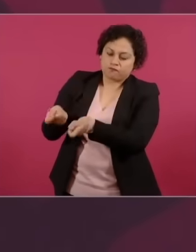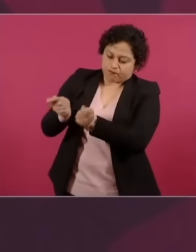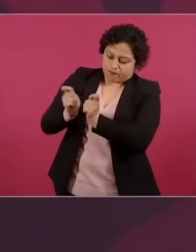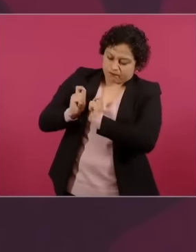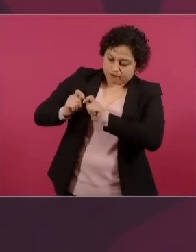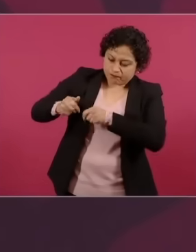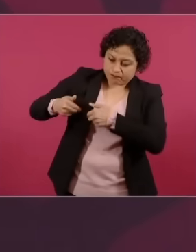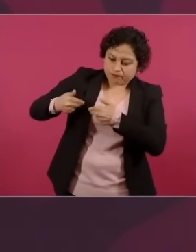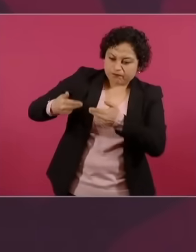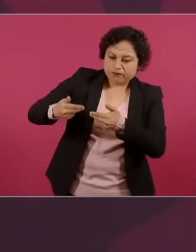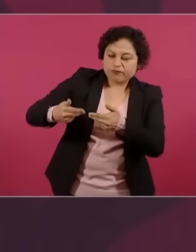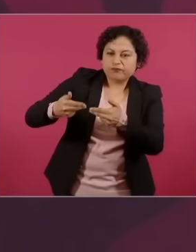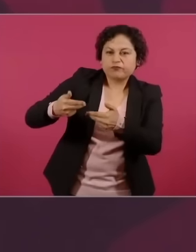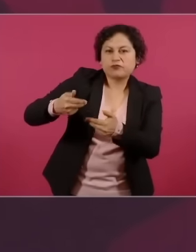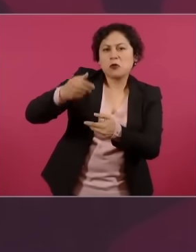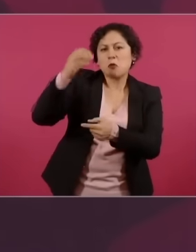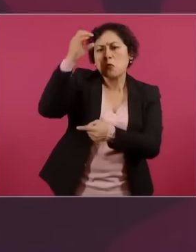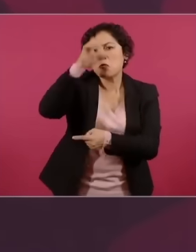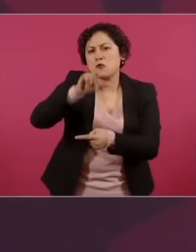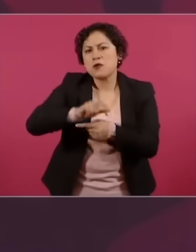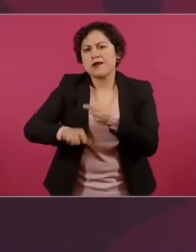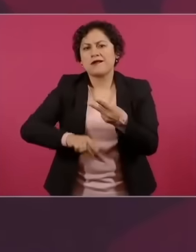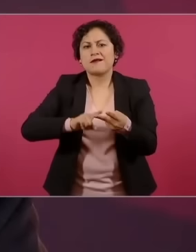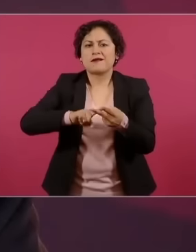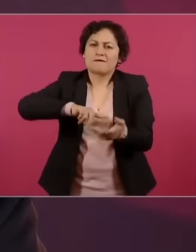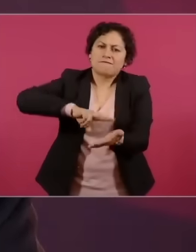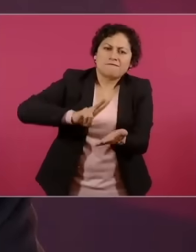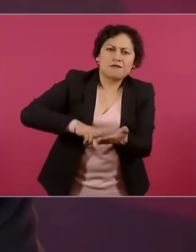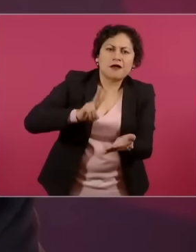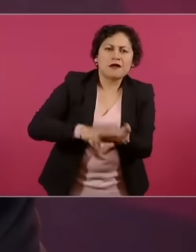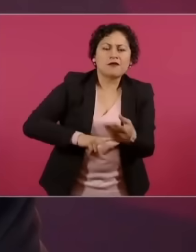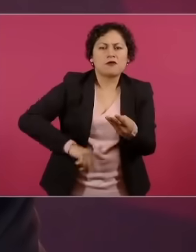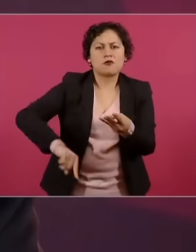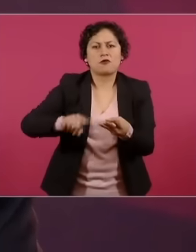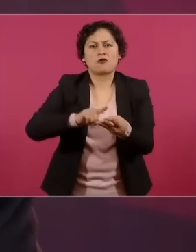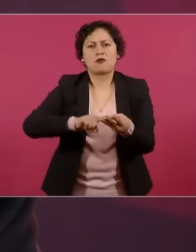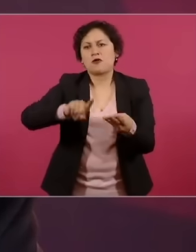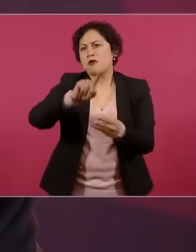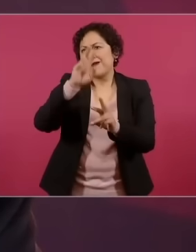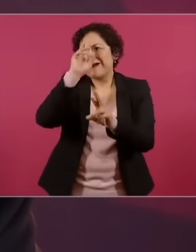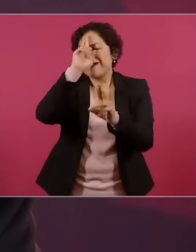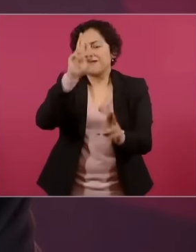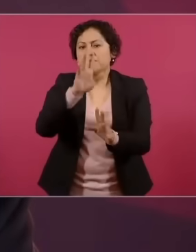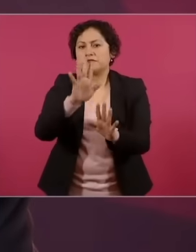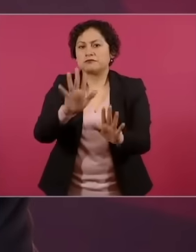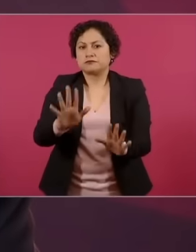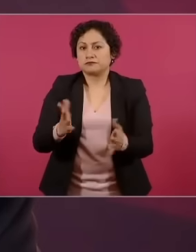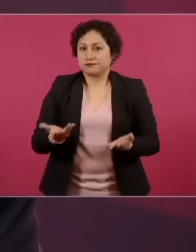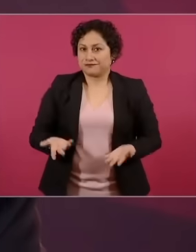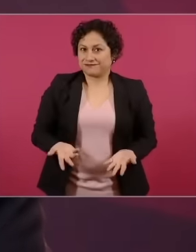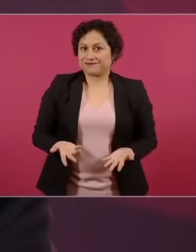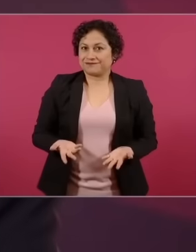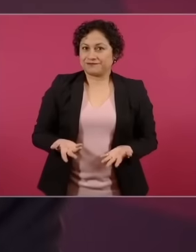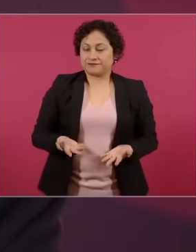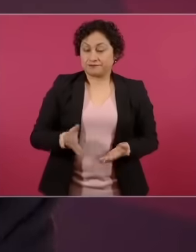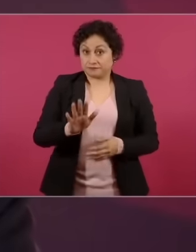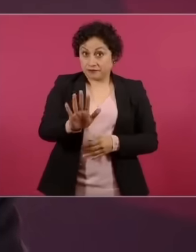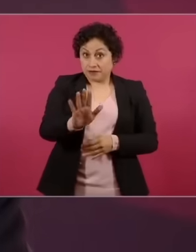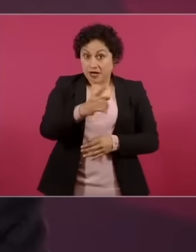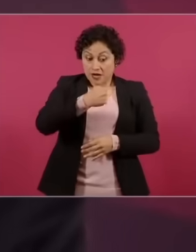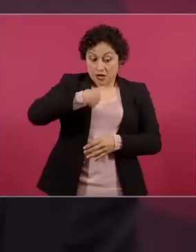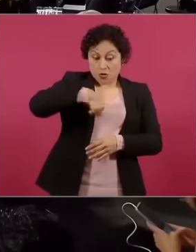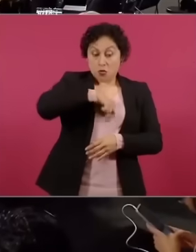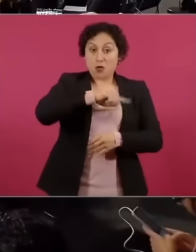culturales, morales, espirituales. Entonces, no hay aquí, en nuestro país, más que en